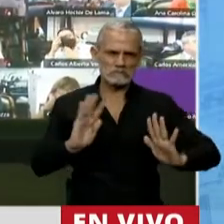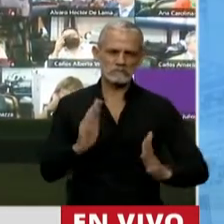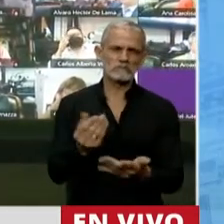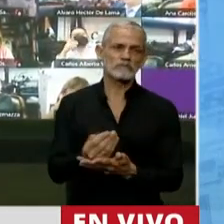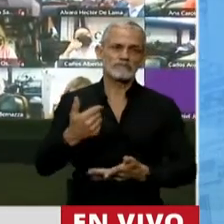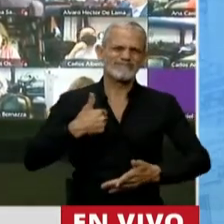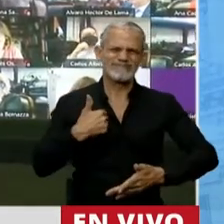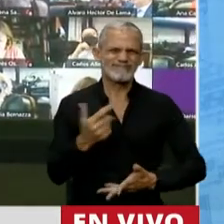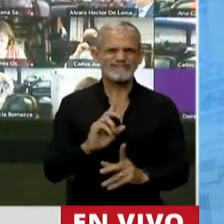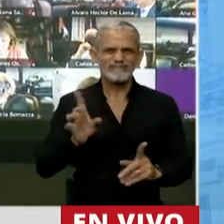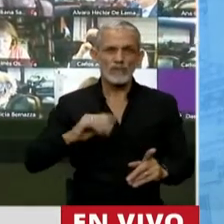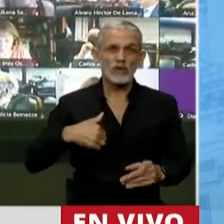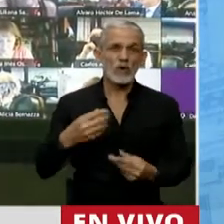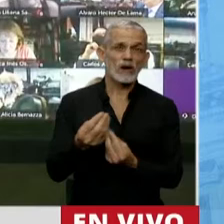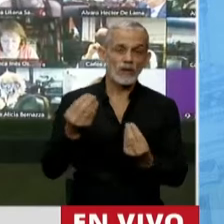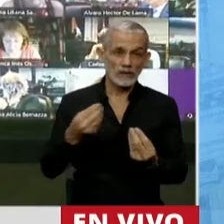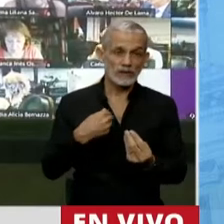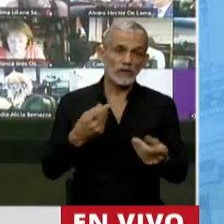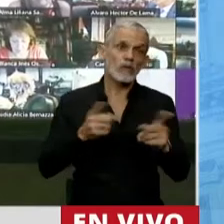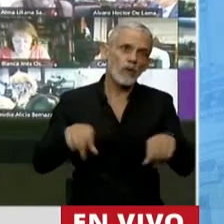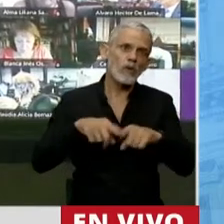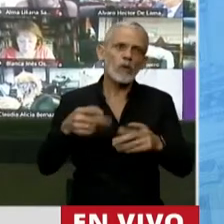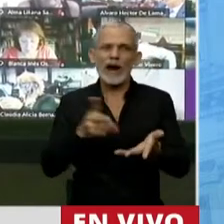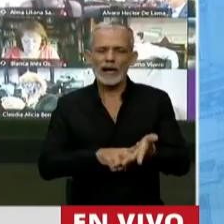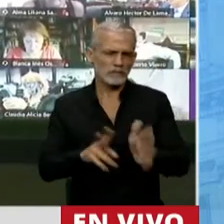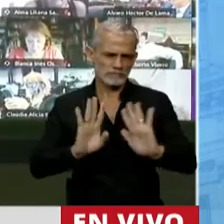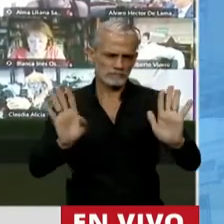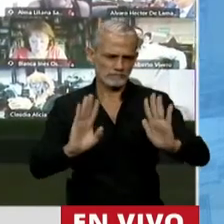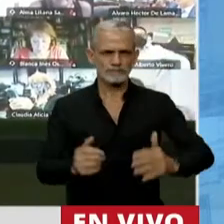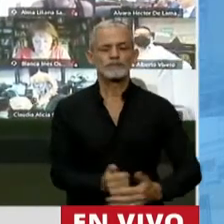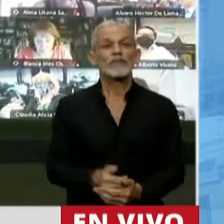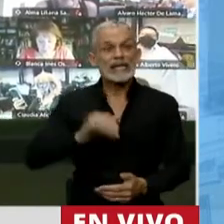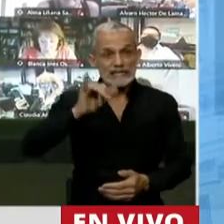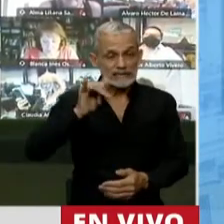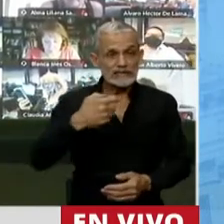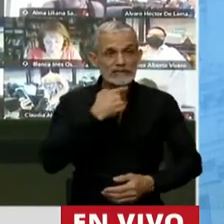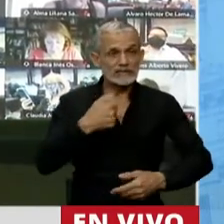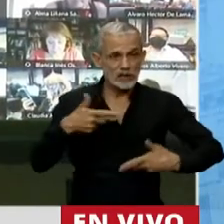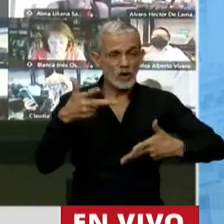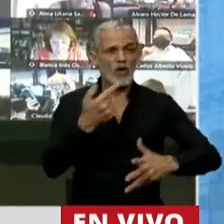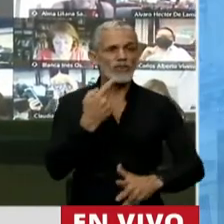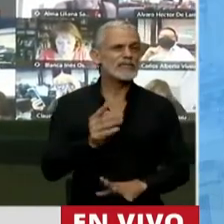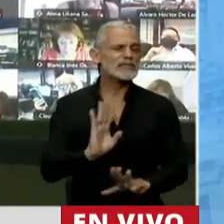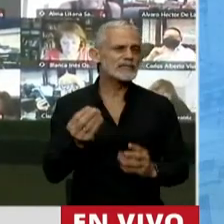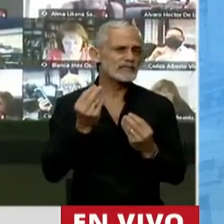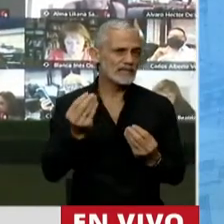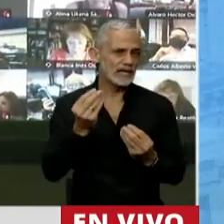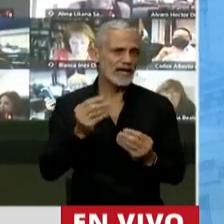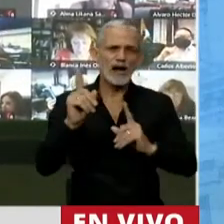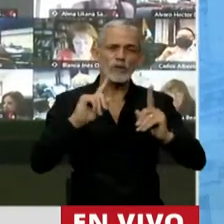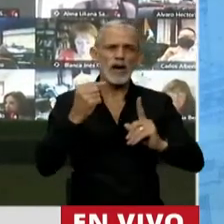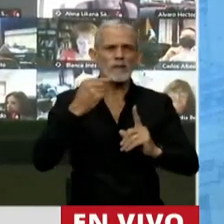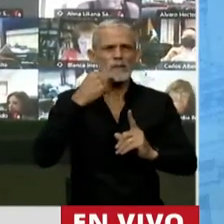está en mí. Voy a tratar de no ser reiterativo en algunas cuestiones. Pero sí, señor presidente, me quiero plantear